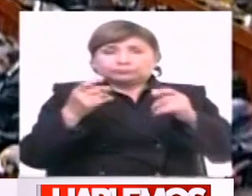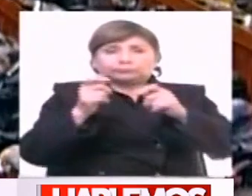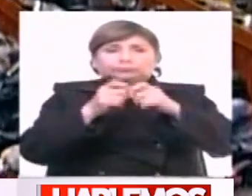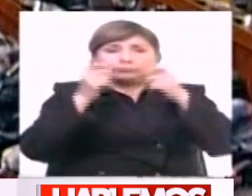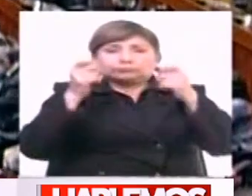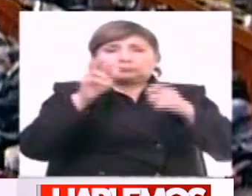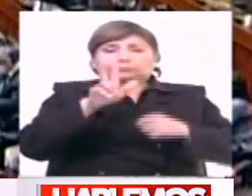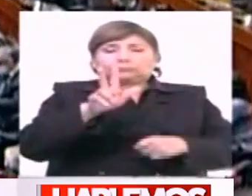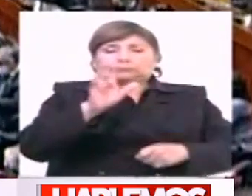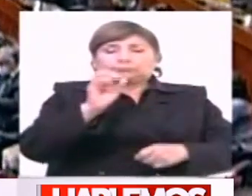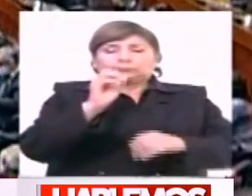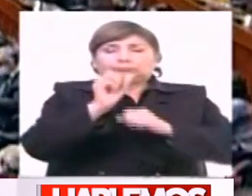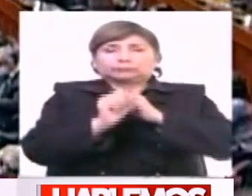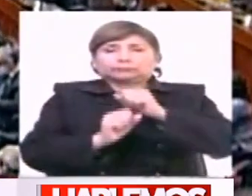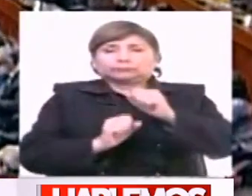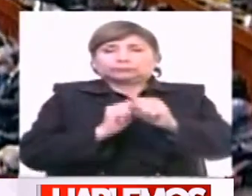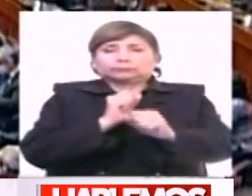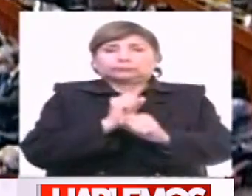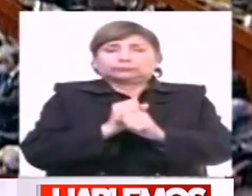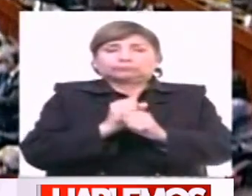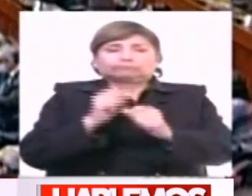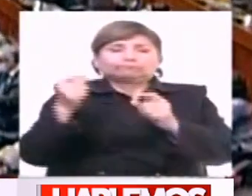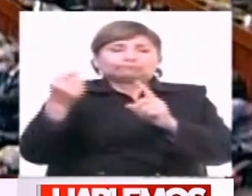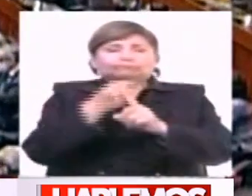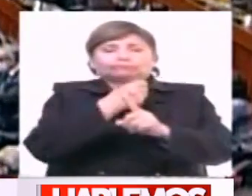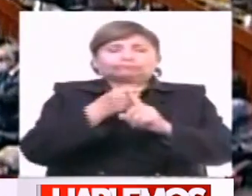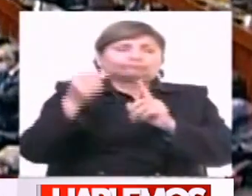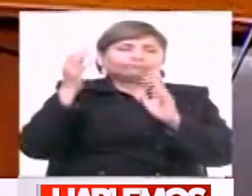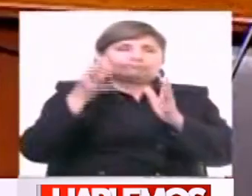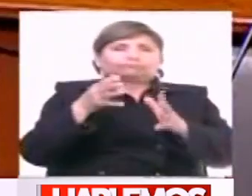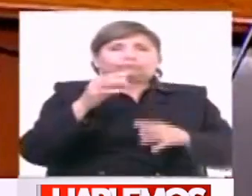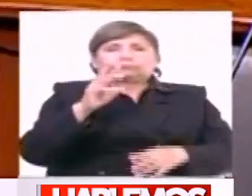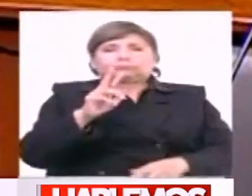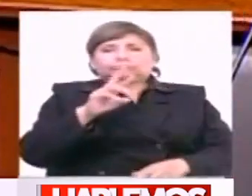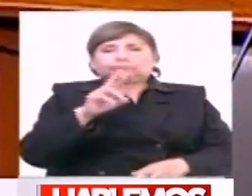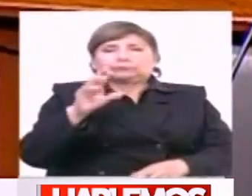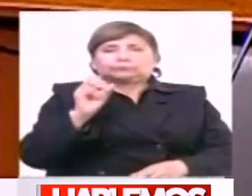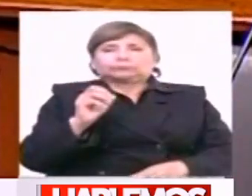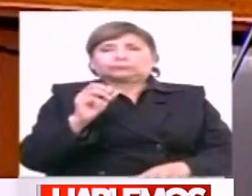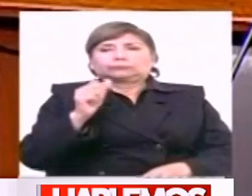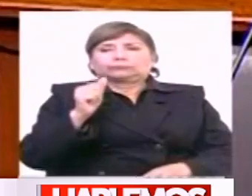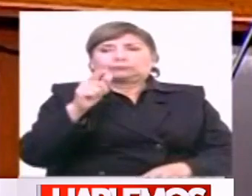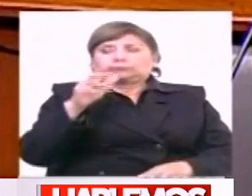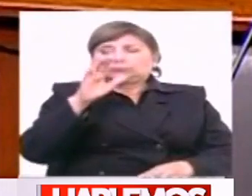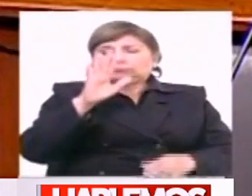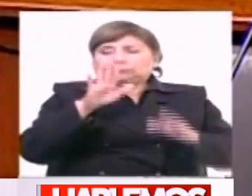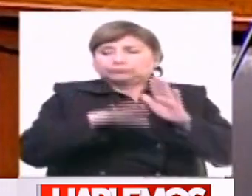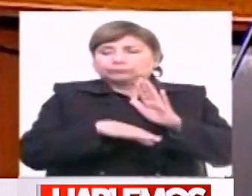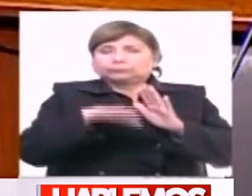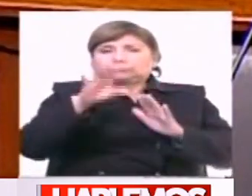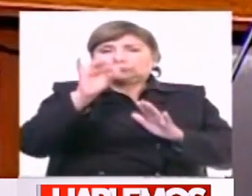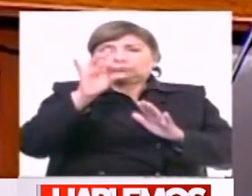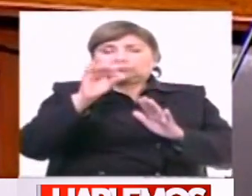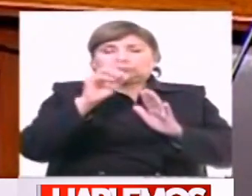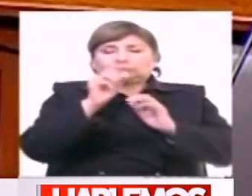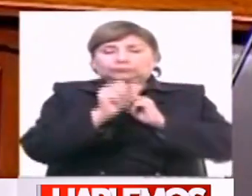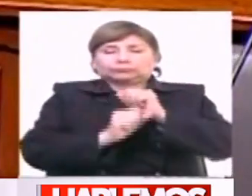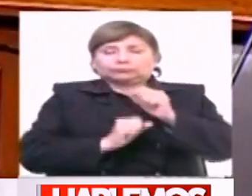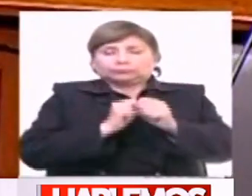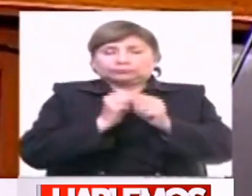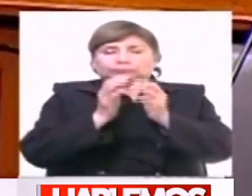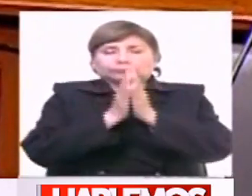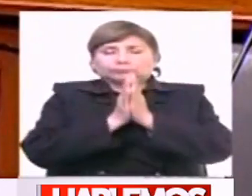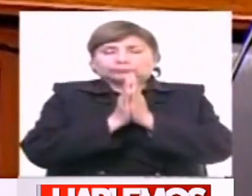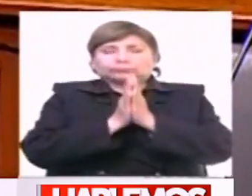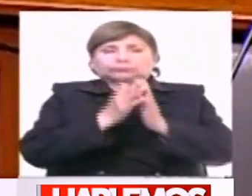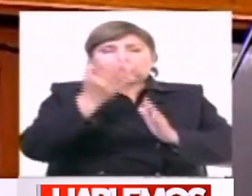30 años de la masacre de Barrios Altos, donde incluso falleció un menor de 8 años. Entonces pediría al